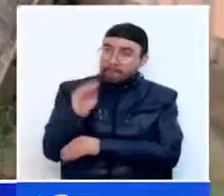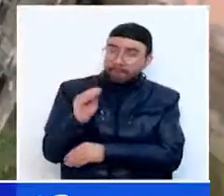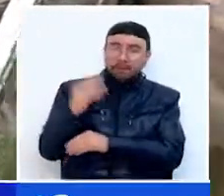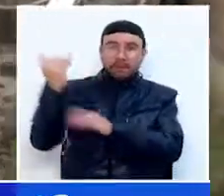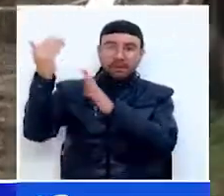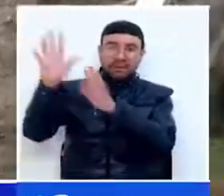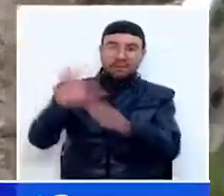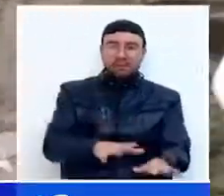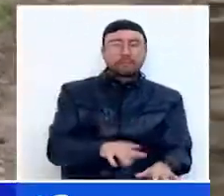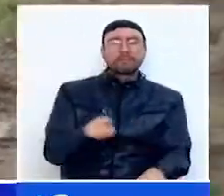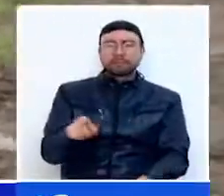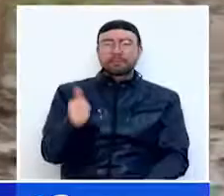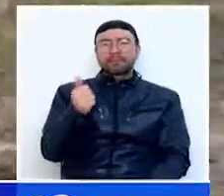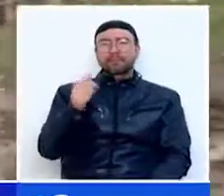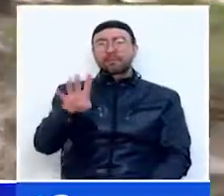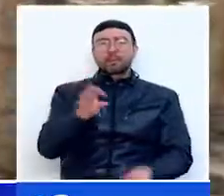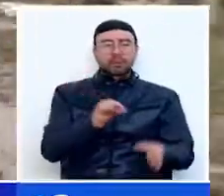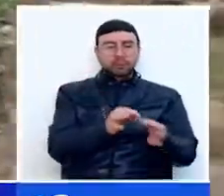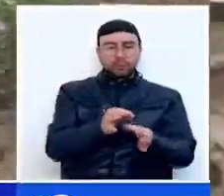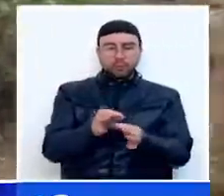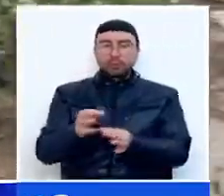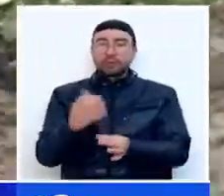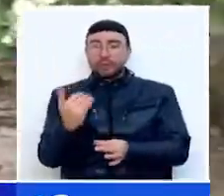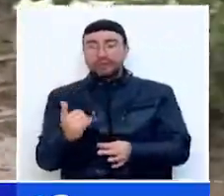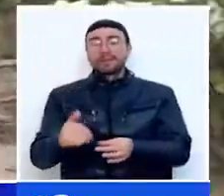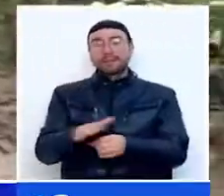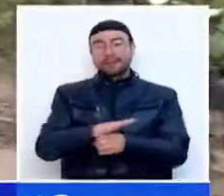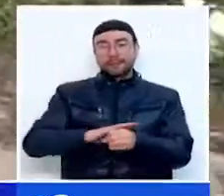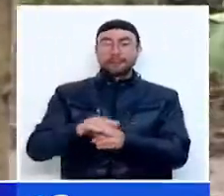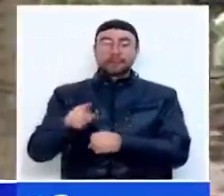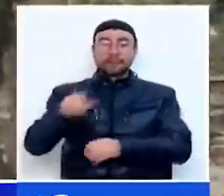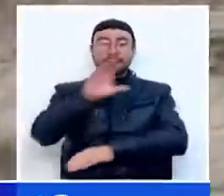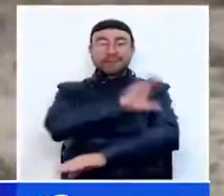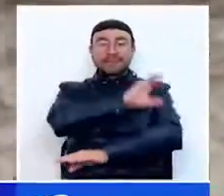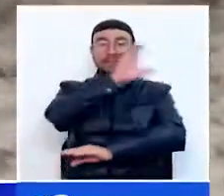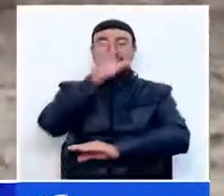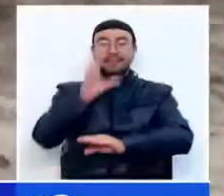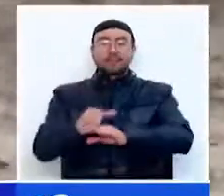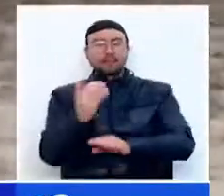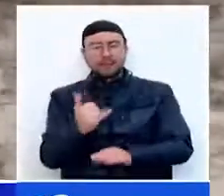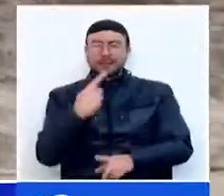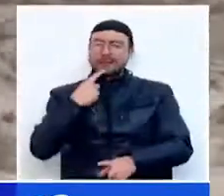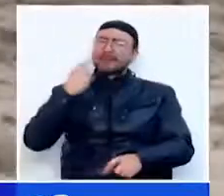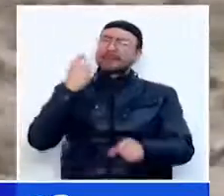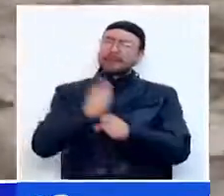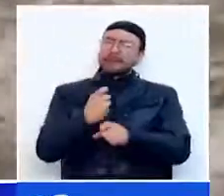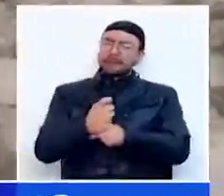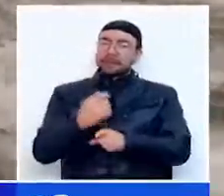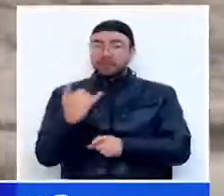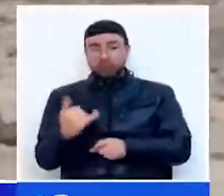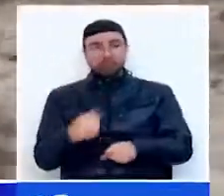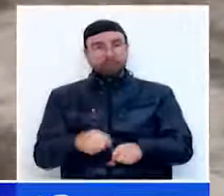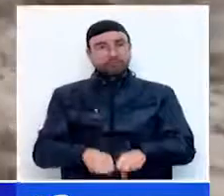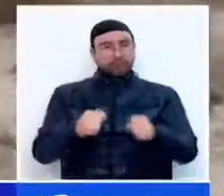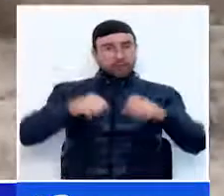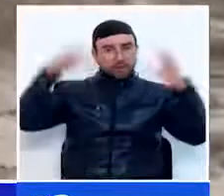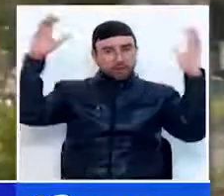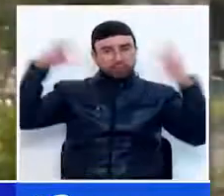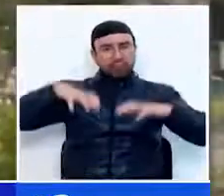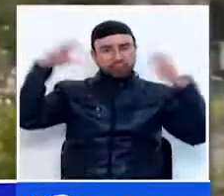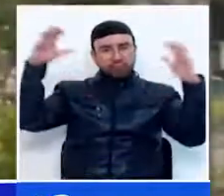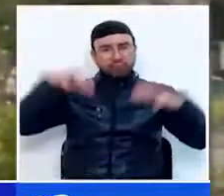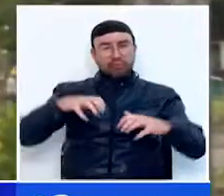los 14 municipios, preocupa la situación de Santuario, donde se han presentado serias dificultades a causa de las lluvias.